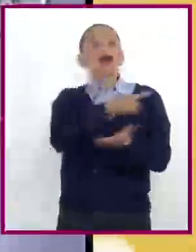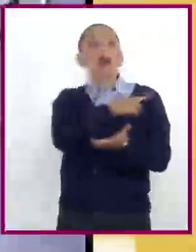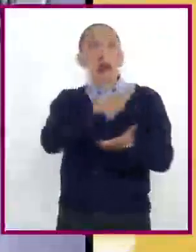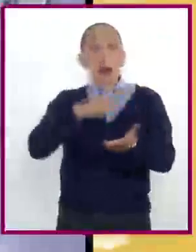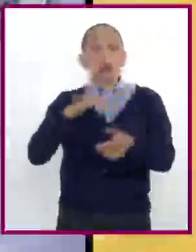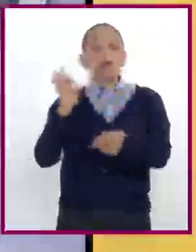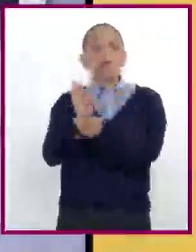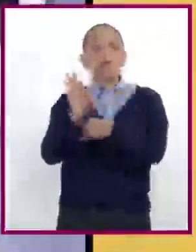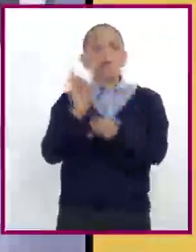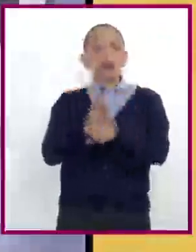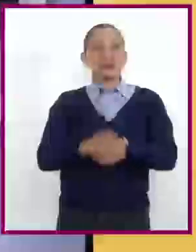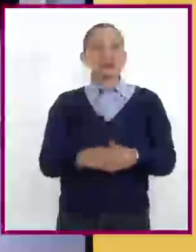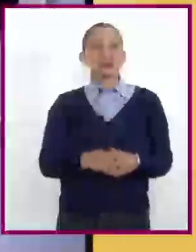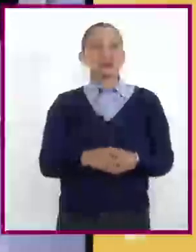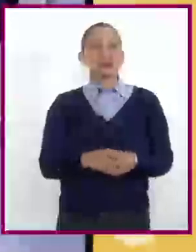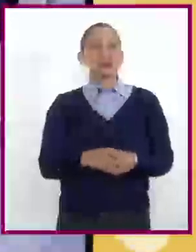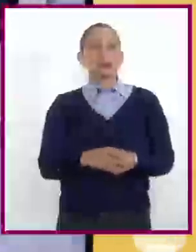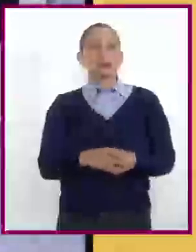ser defendidos.